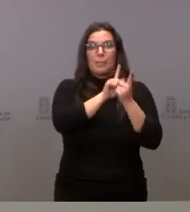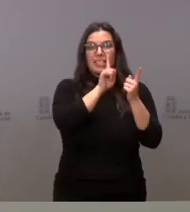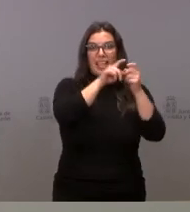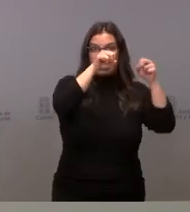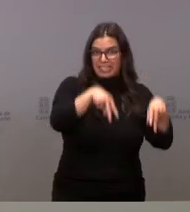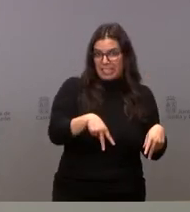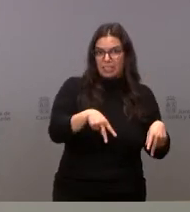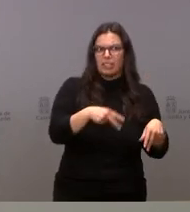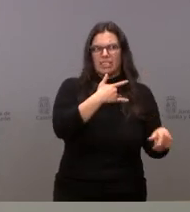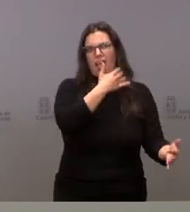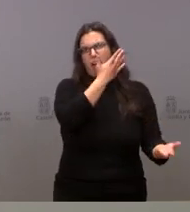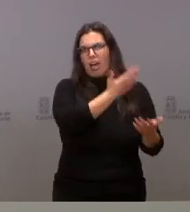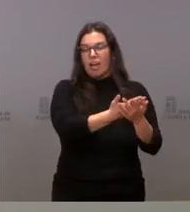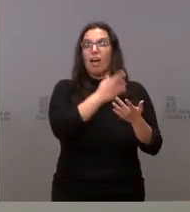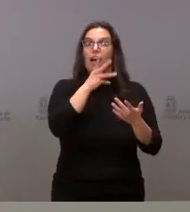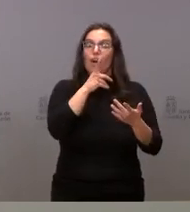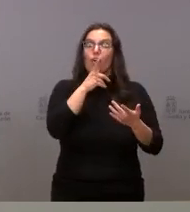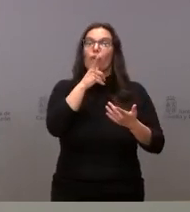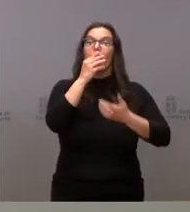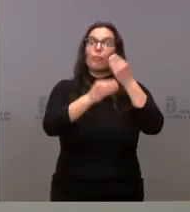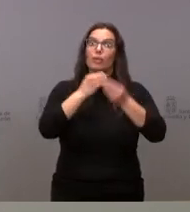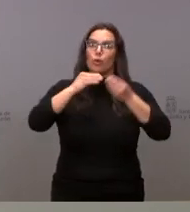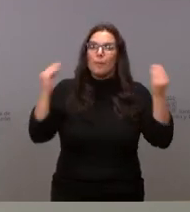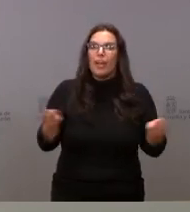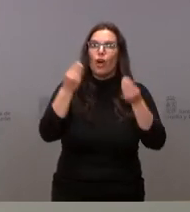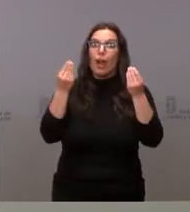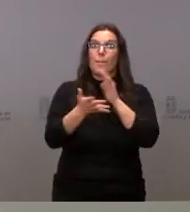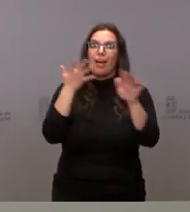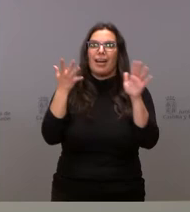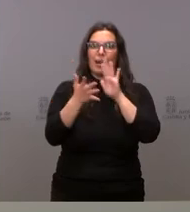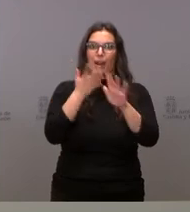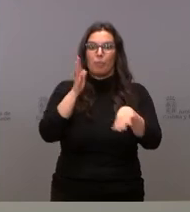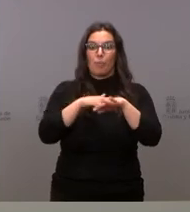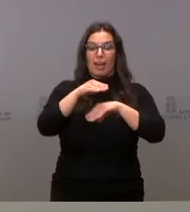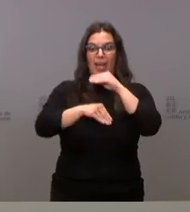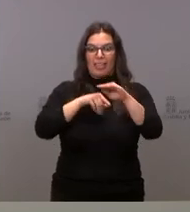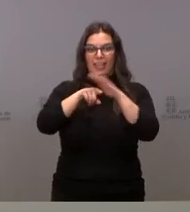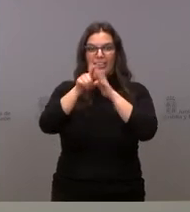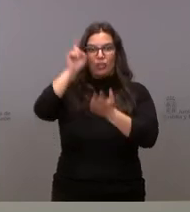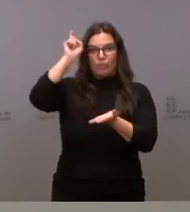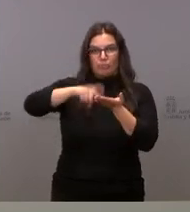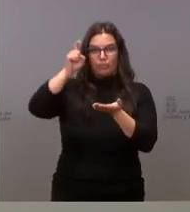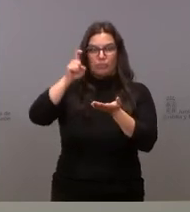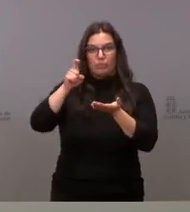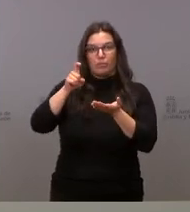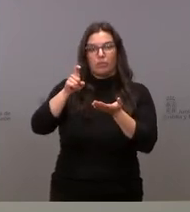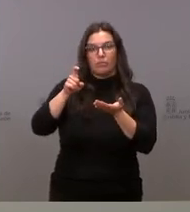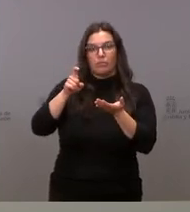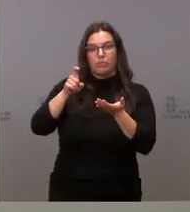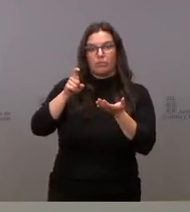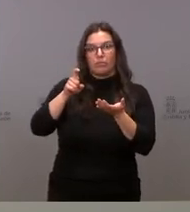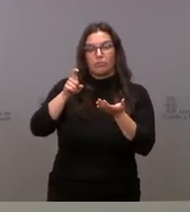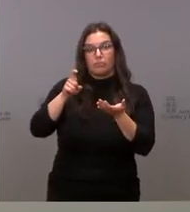lo que hemos actualizado es la inmediatez en mejorar en la inmediatez para precisamente no vulnerar los tres días que dice